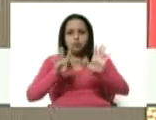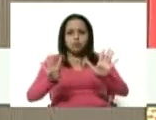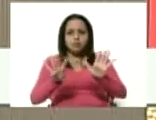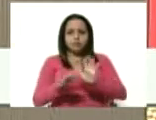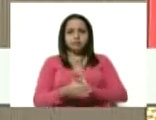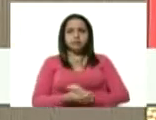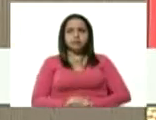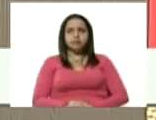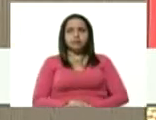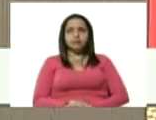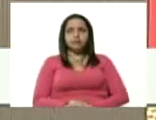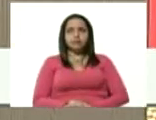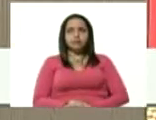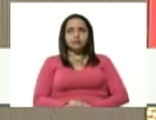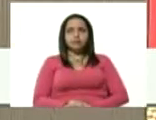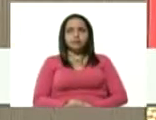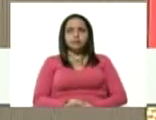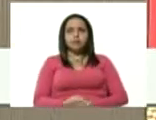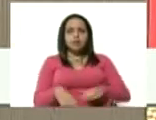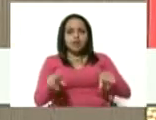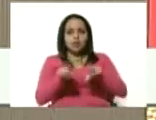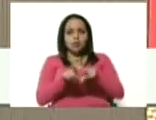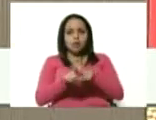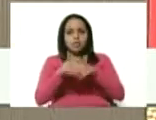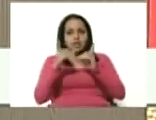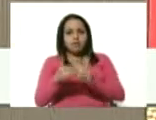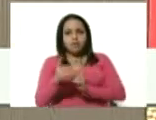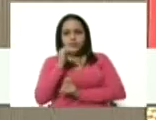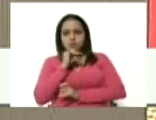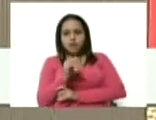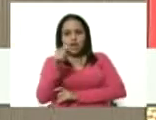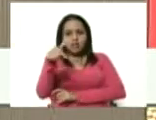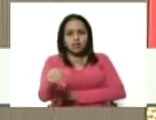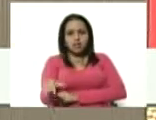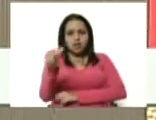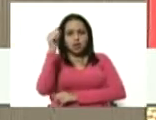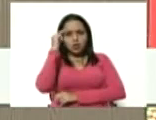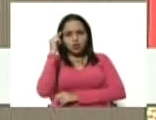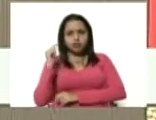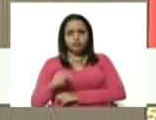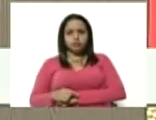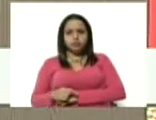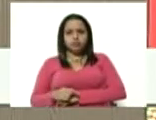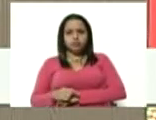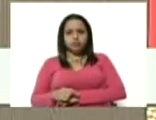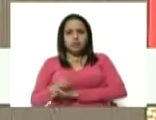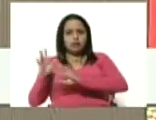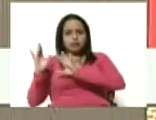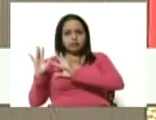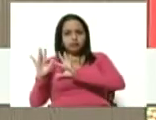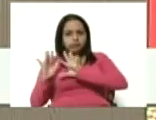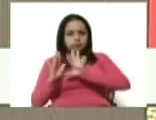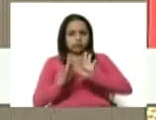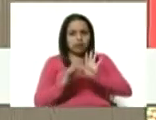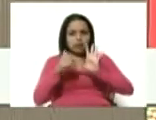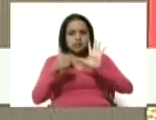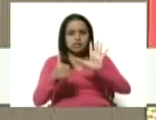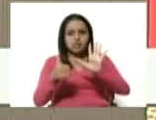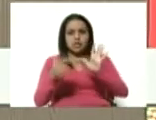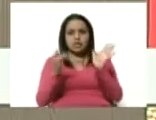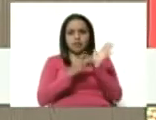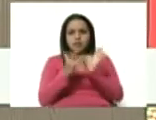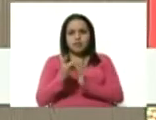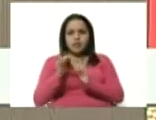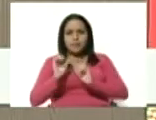COVID-19. Igualmente tenemos que informar que al día de hoy ya han ingresado, desde el 6 de abril que comenzó